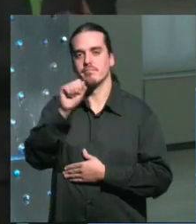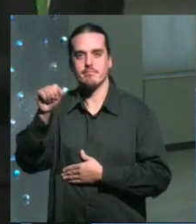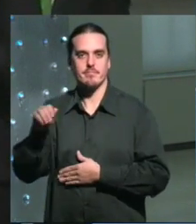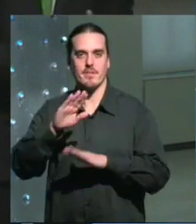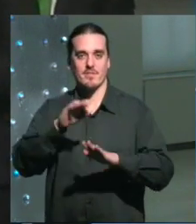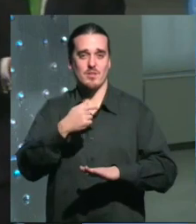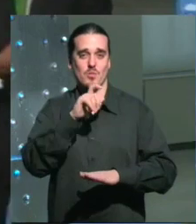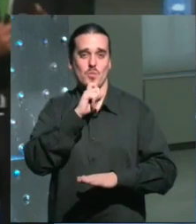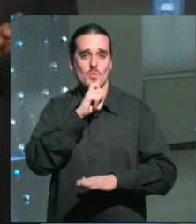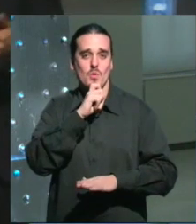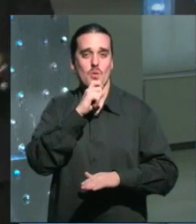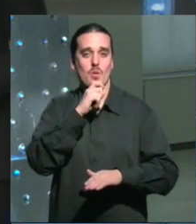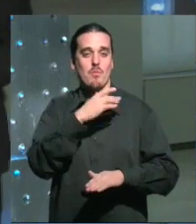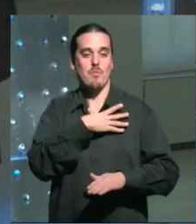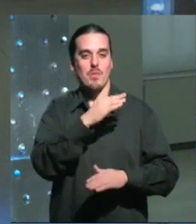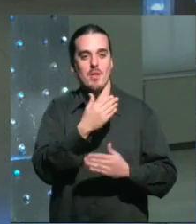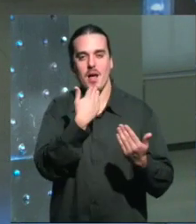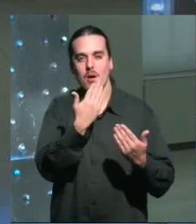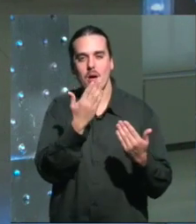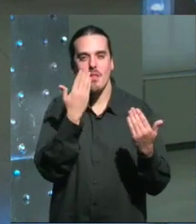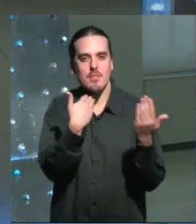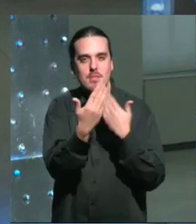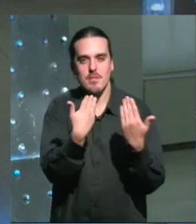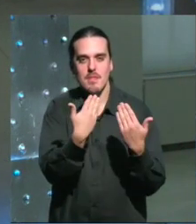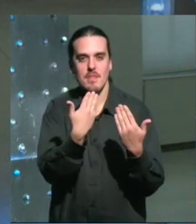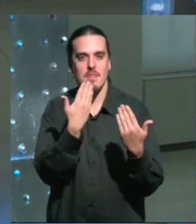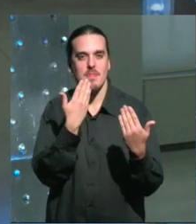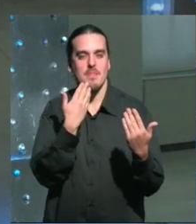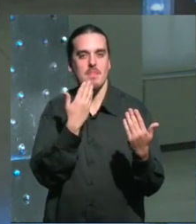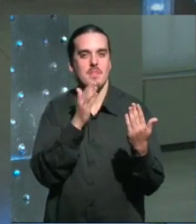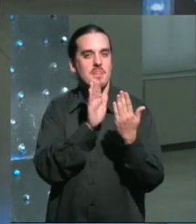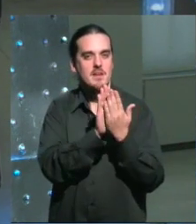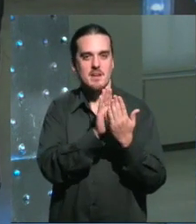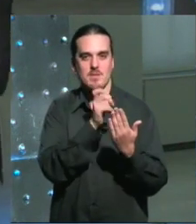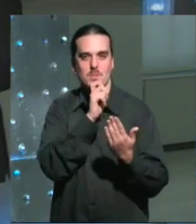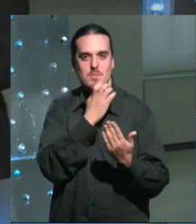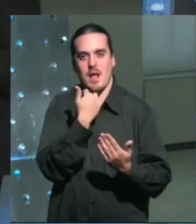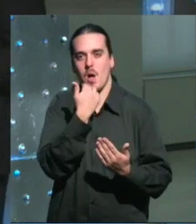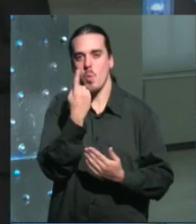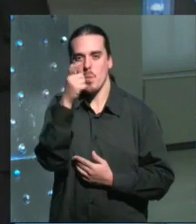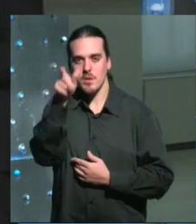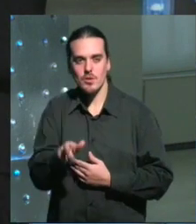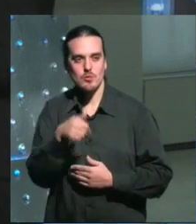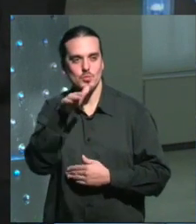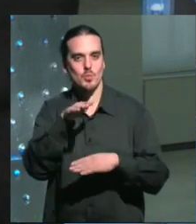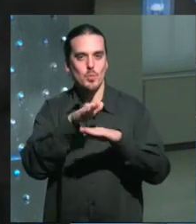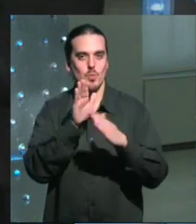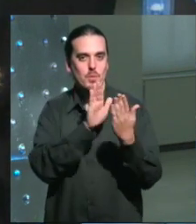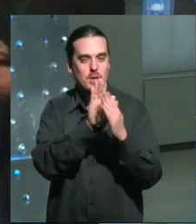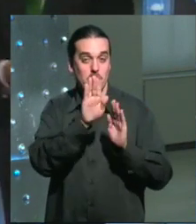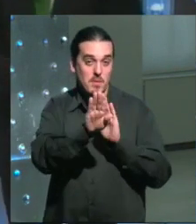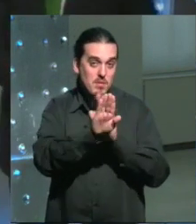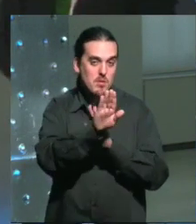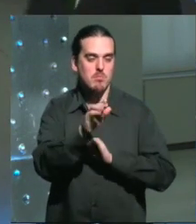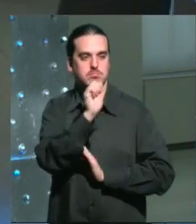su vecino el por qué debía votar por Obama. Conseguíamos un voto nuevo por cada 14 puertas que se tocaban. Dejar folletos